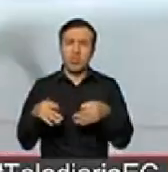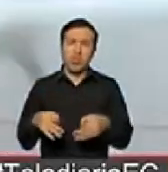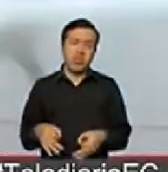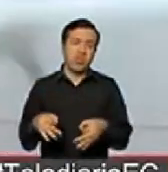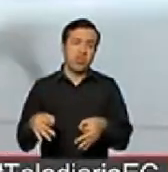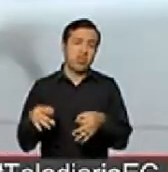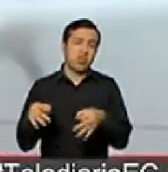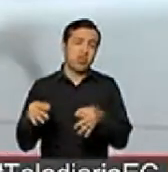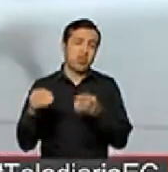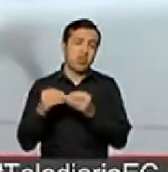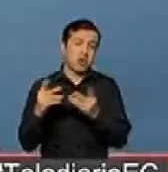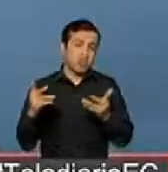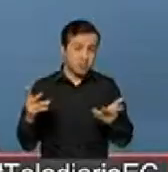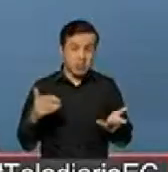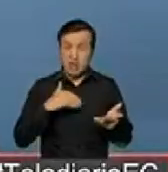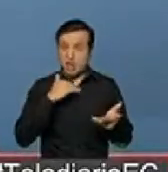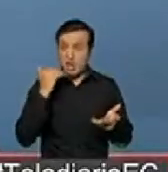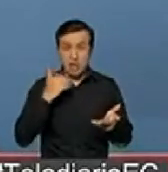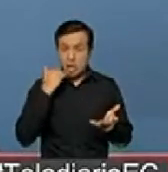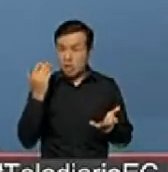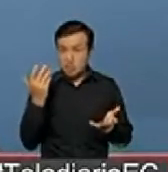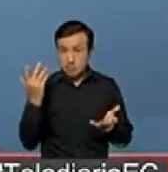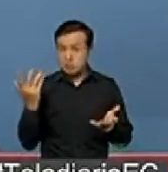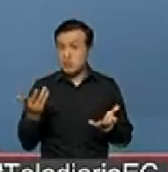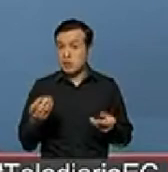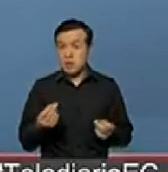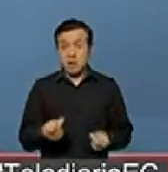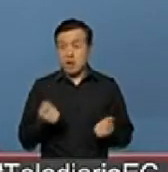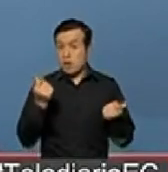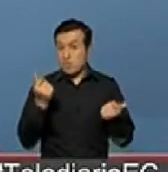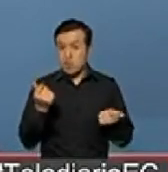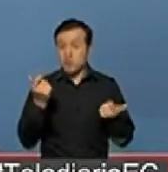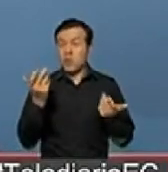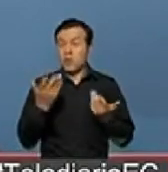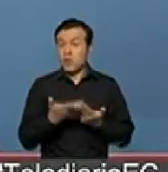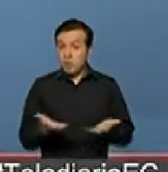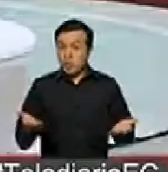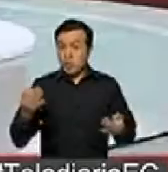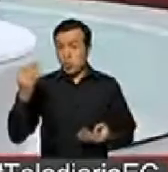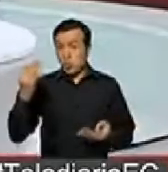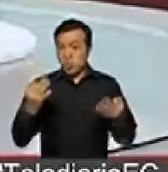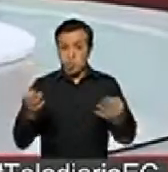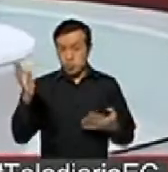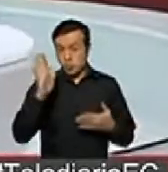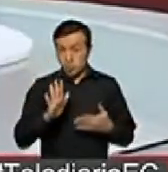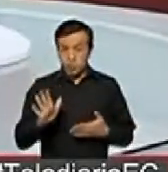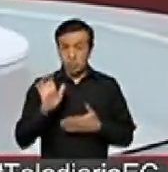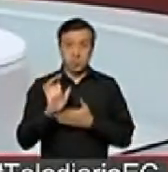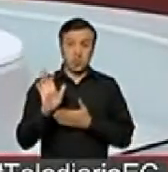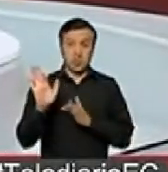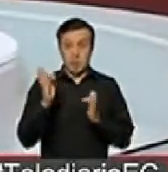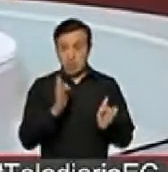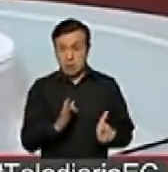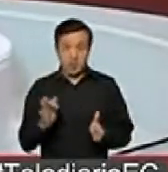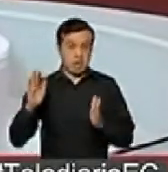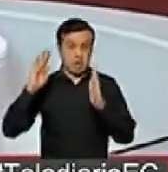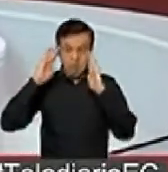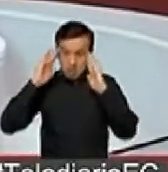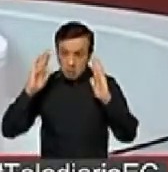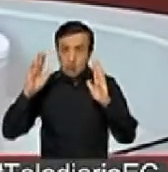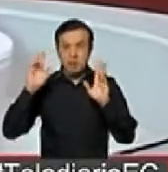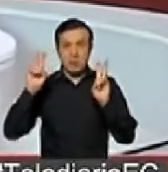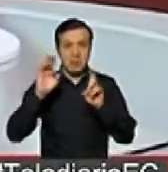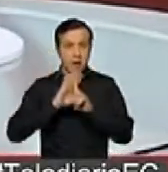en este caso. ¿Hay algún mecanismo de articular también con el sistema judicial en el país el tratamiento de estos casos de